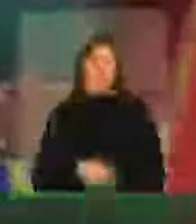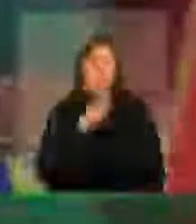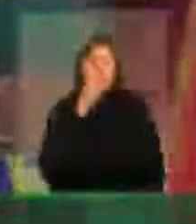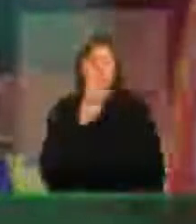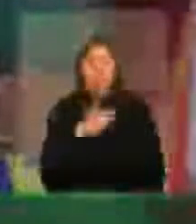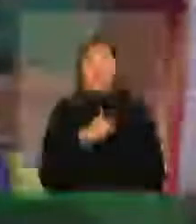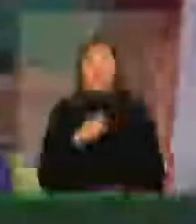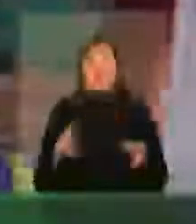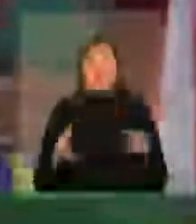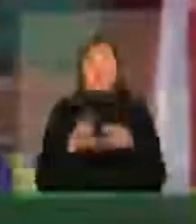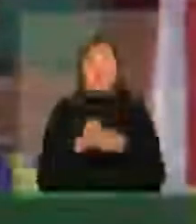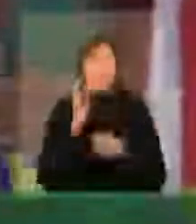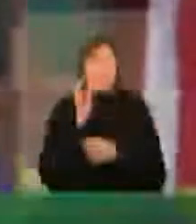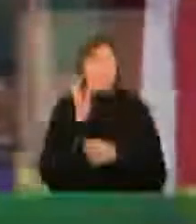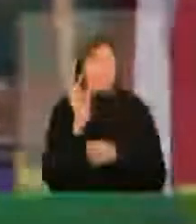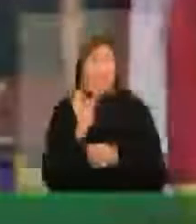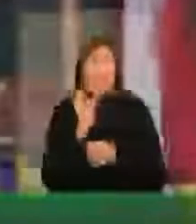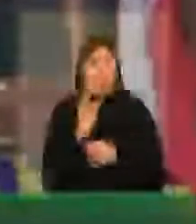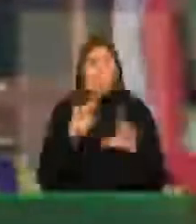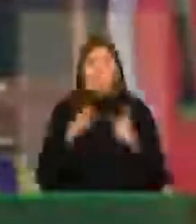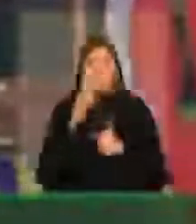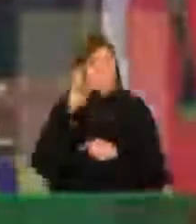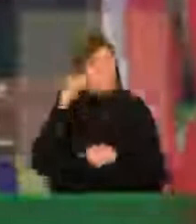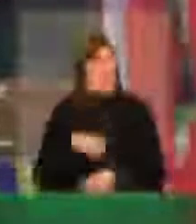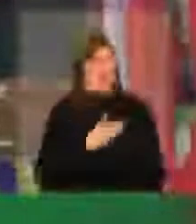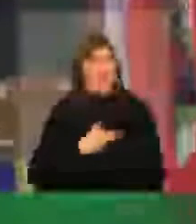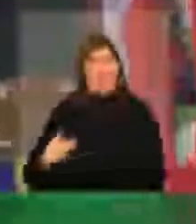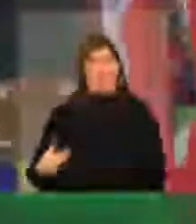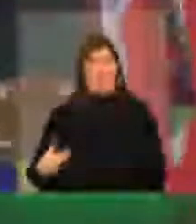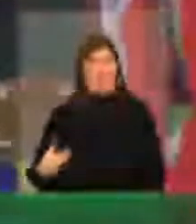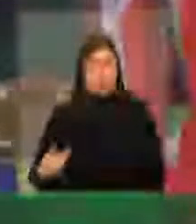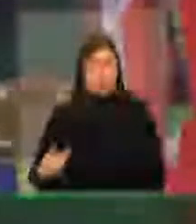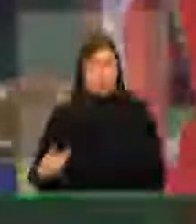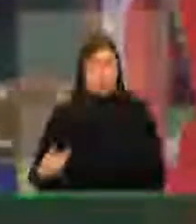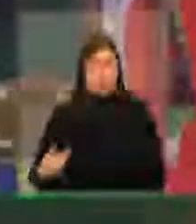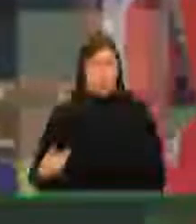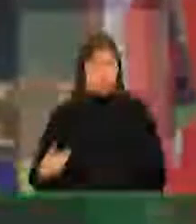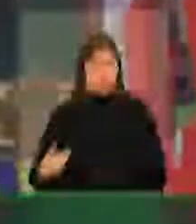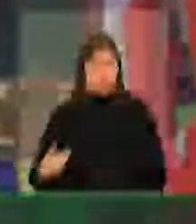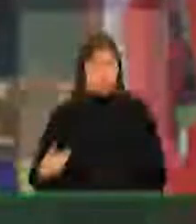no tiene plan de gobierno, es un improvisado,